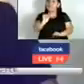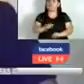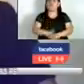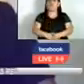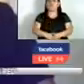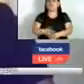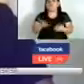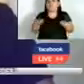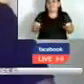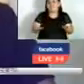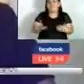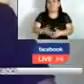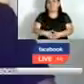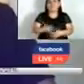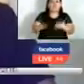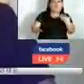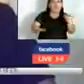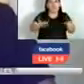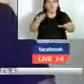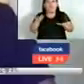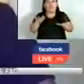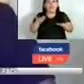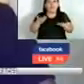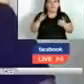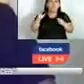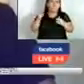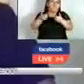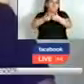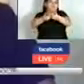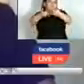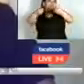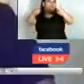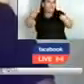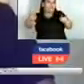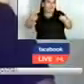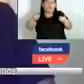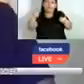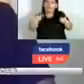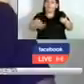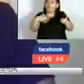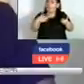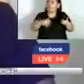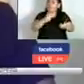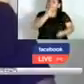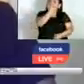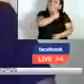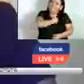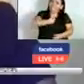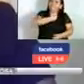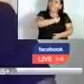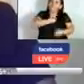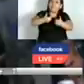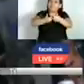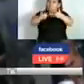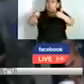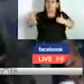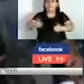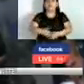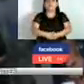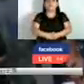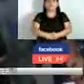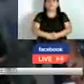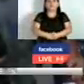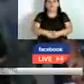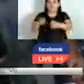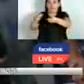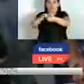se dieron entre la pared que tuvieron que ser separados y de una forma tan vil, tan cruel, tan inhumana.